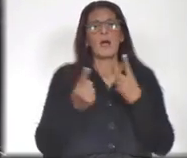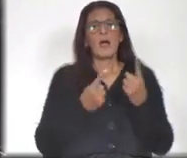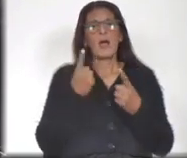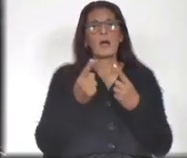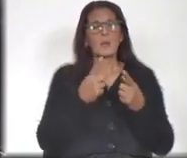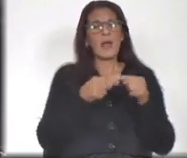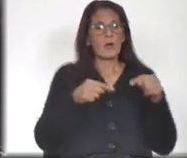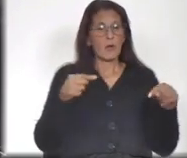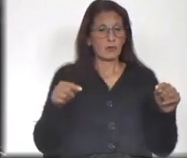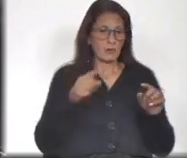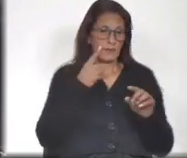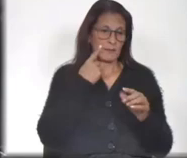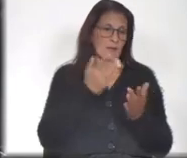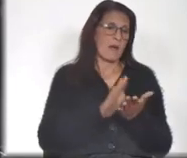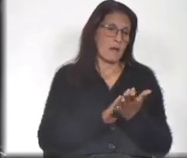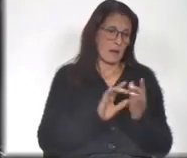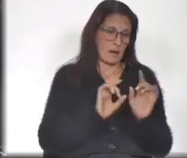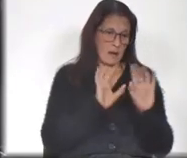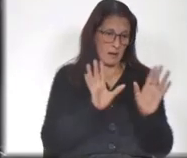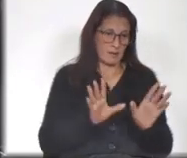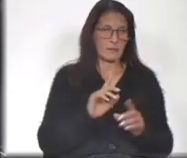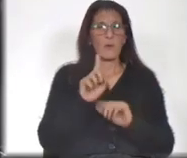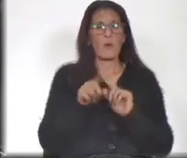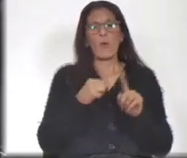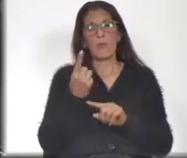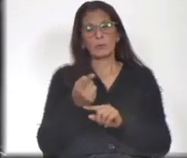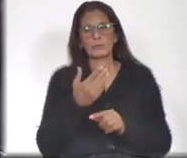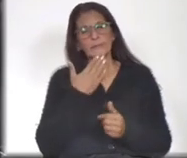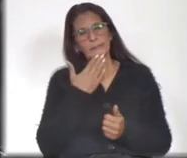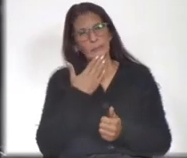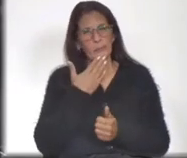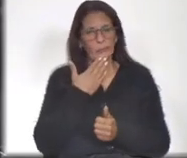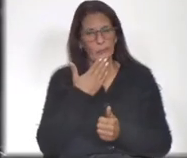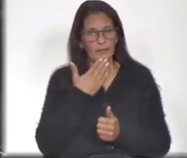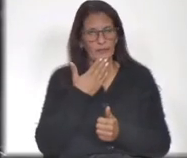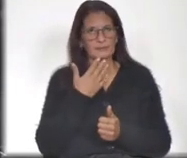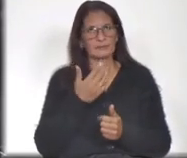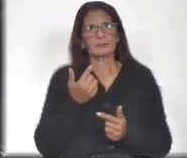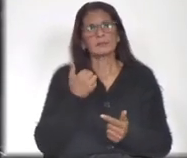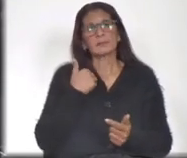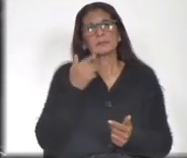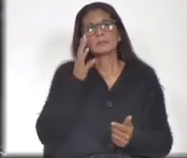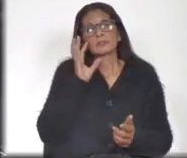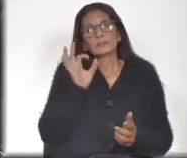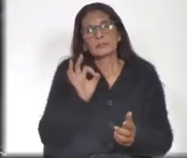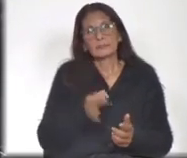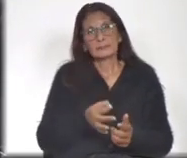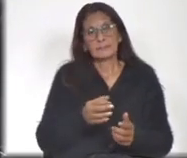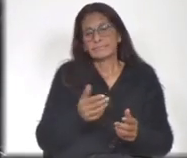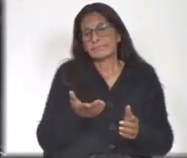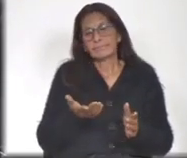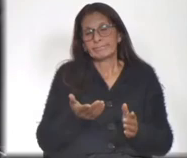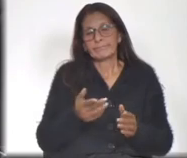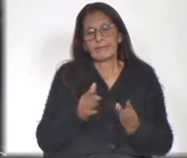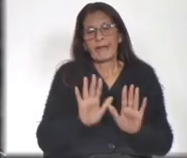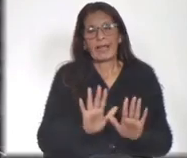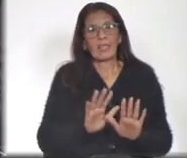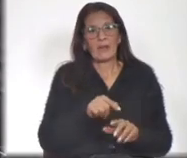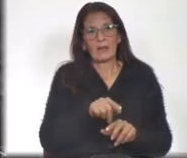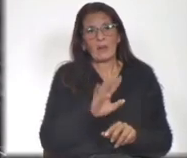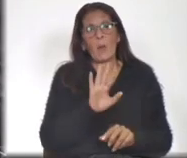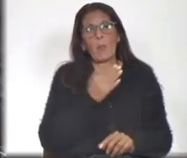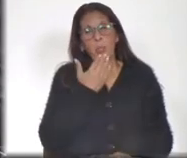se han confirmado y otras han generado dudas, que obviamente ya por lo que se ve, quedarán así, como